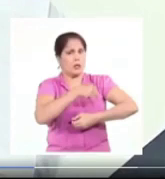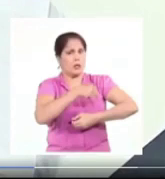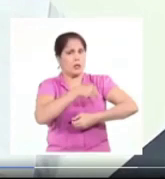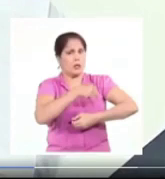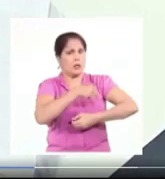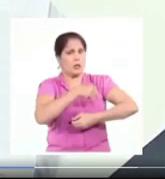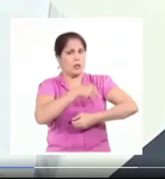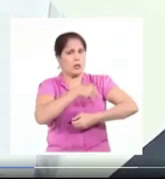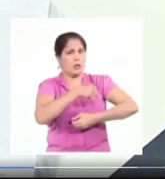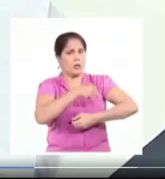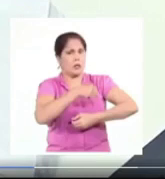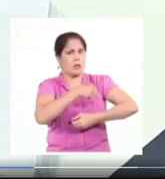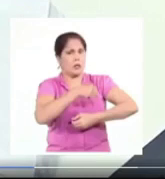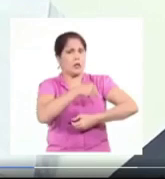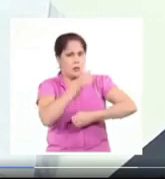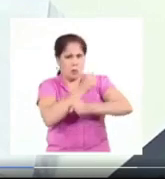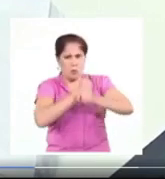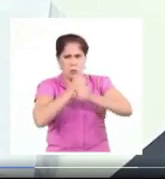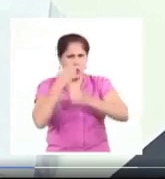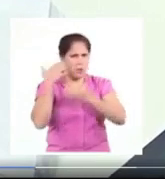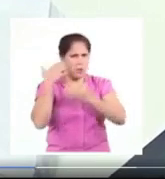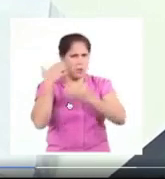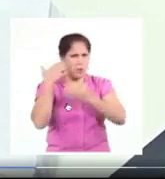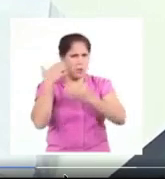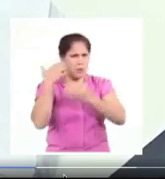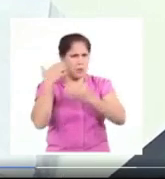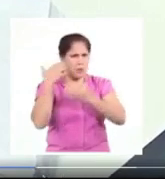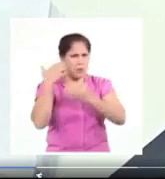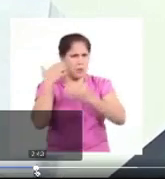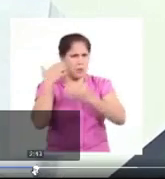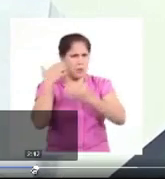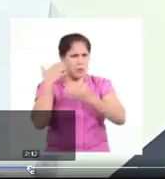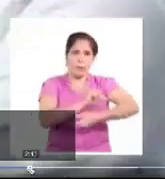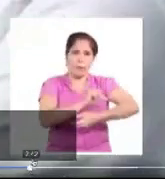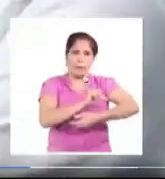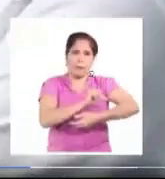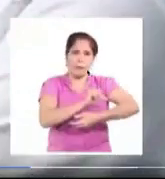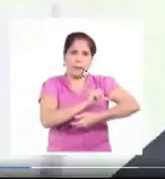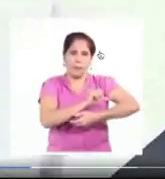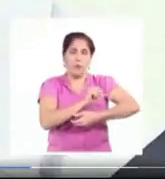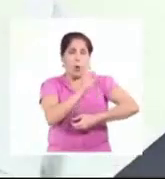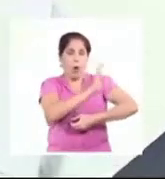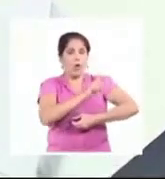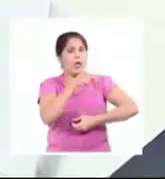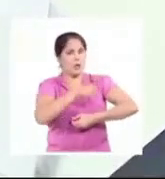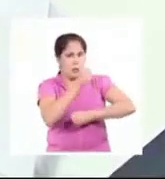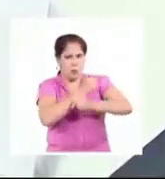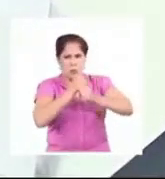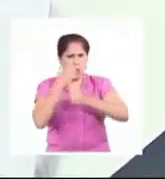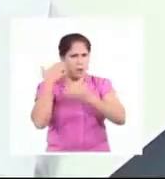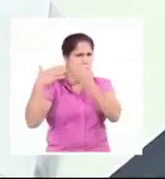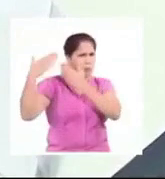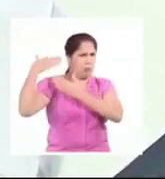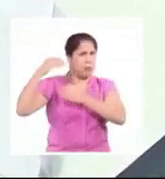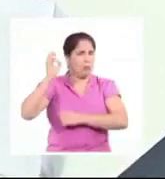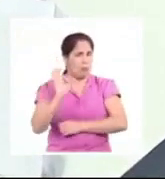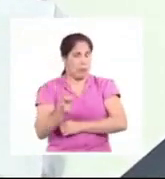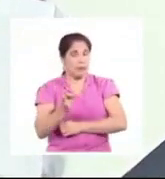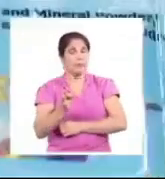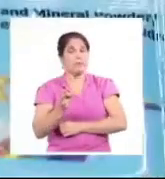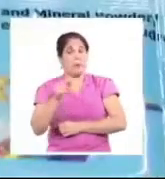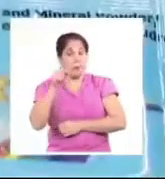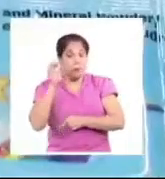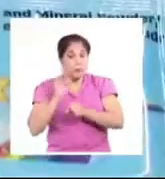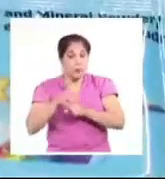detestan a la gente que más cerca está usted está loco nación Escucha esto historia escucha esta historia en coordinación con unicef